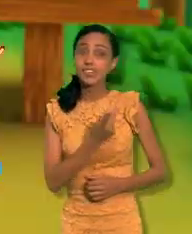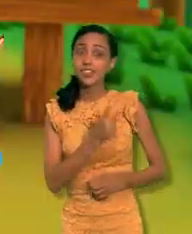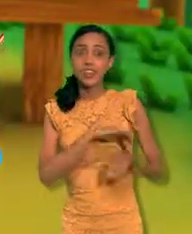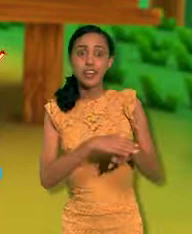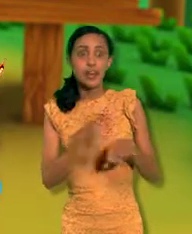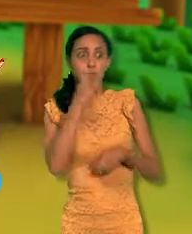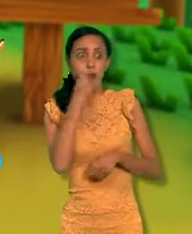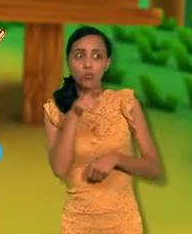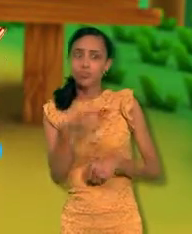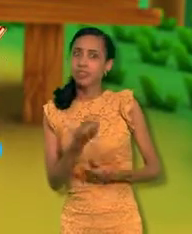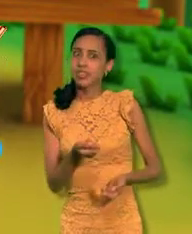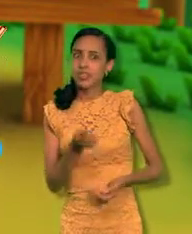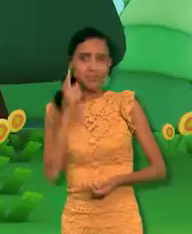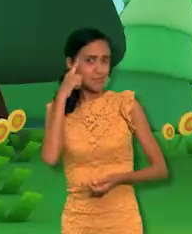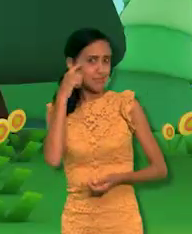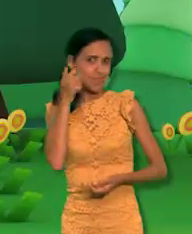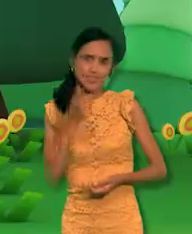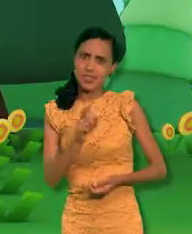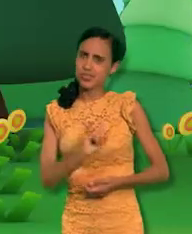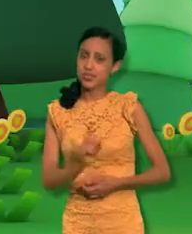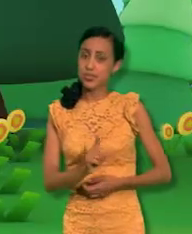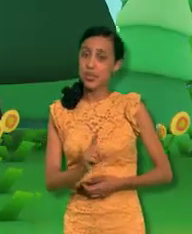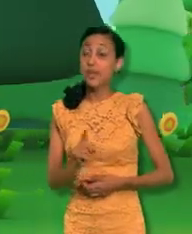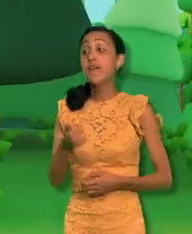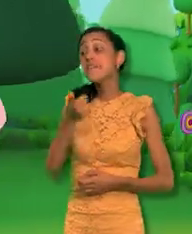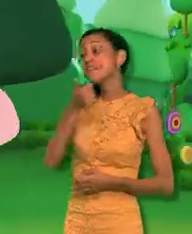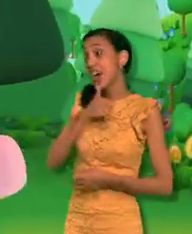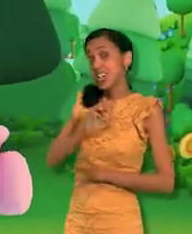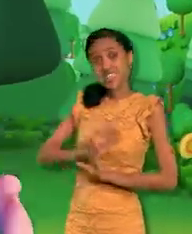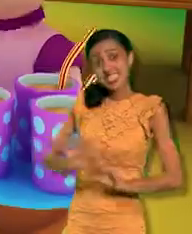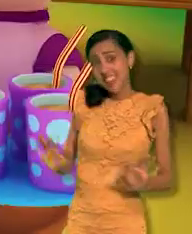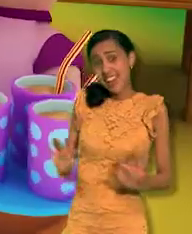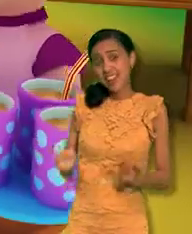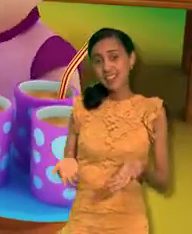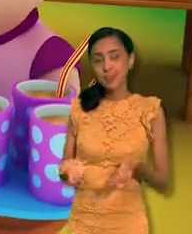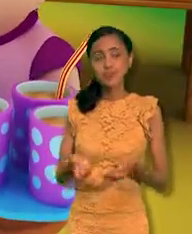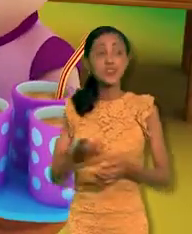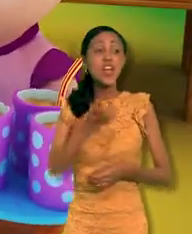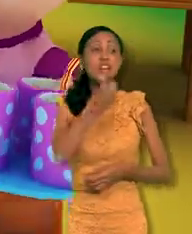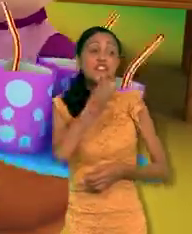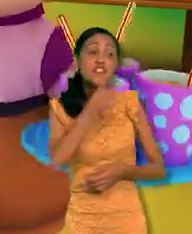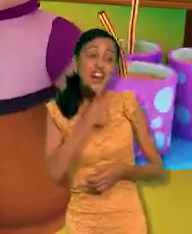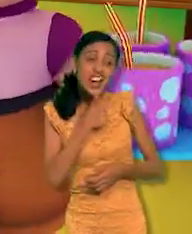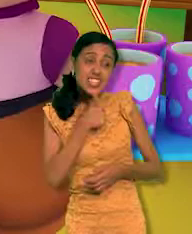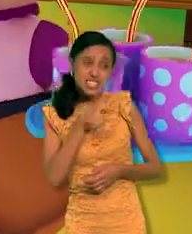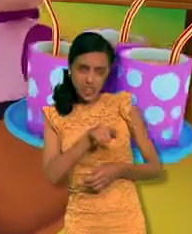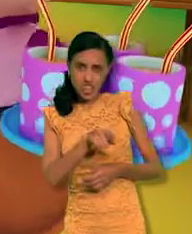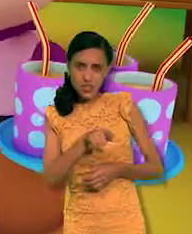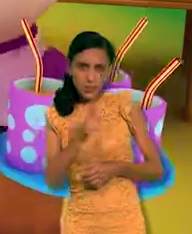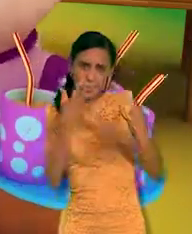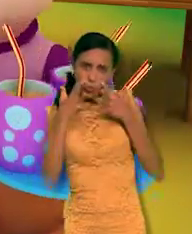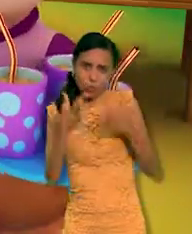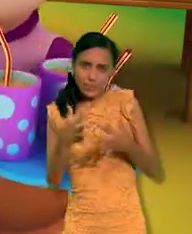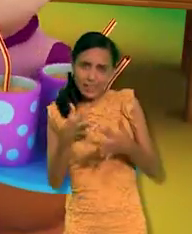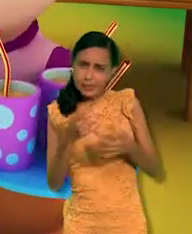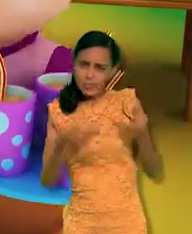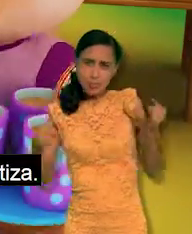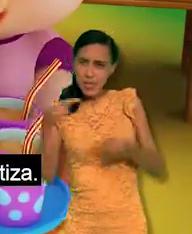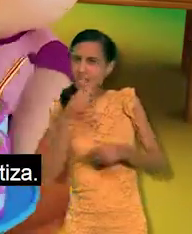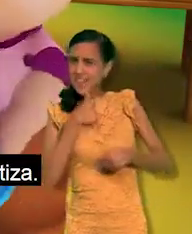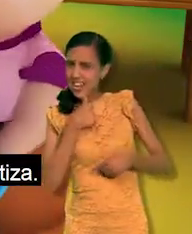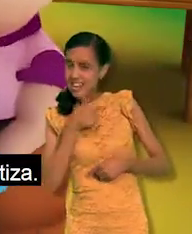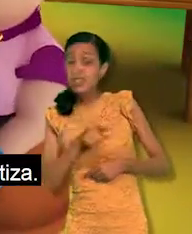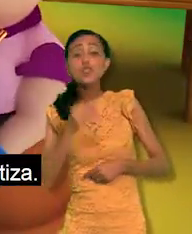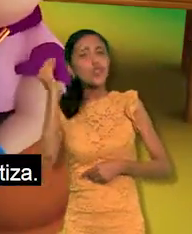Hermanos, ¿qué dicen, sapés? Más fácil no puede ser. Fácil. Y eso es lo único que cuenta.